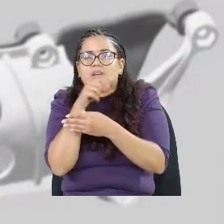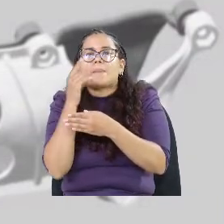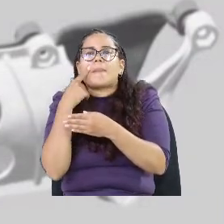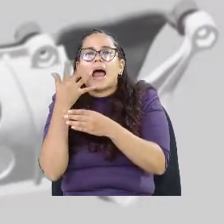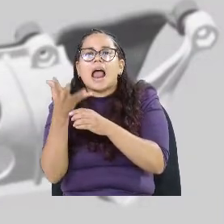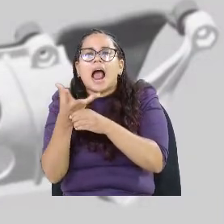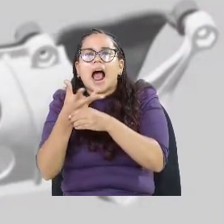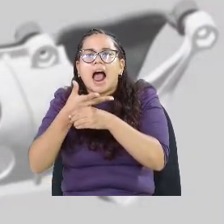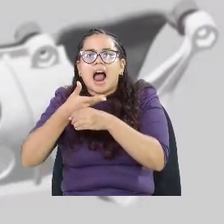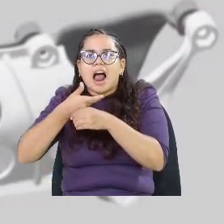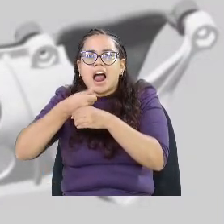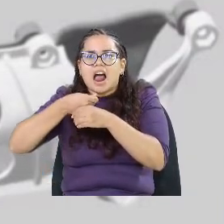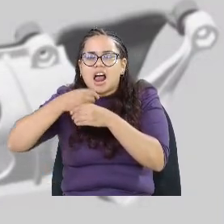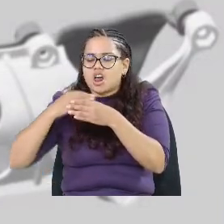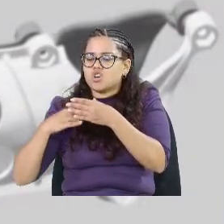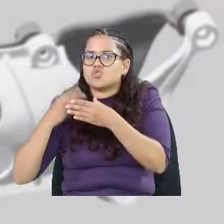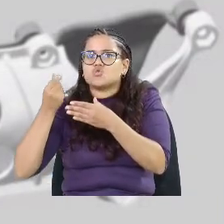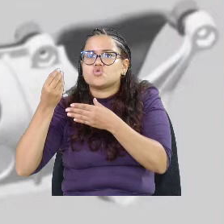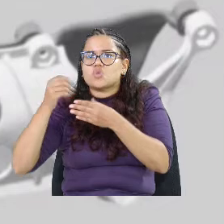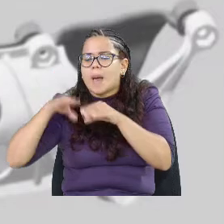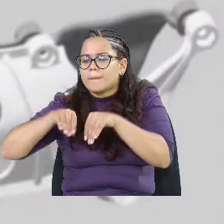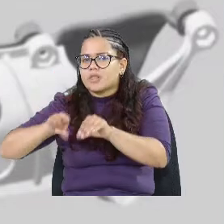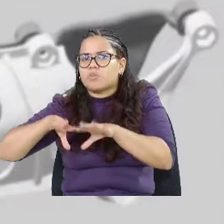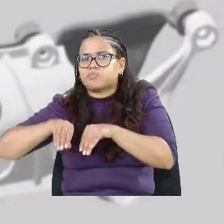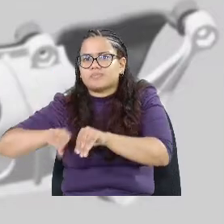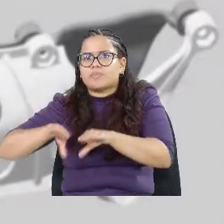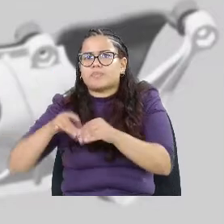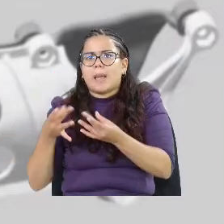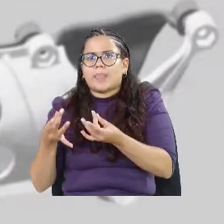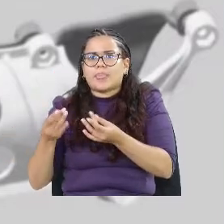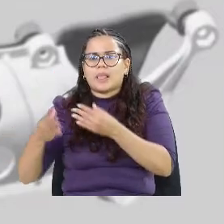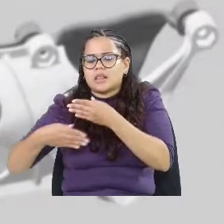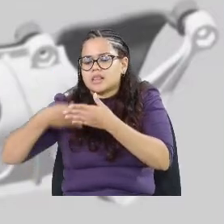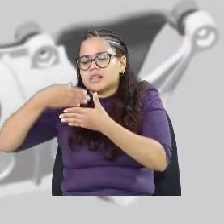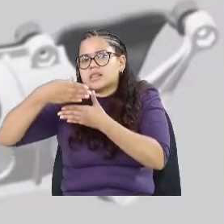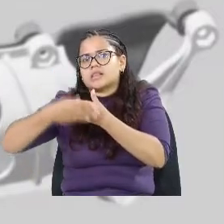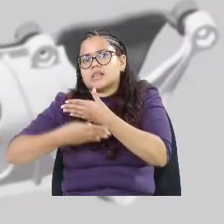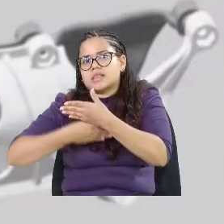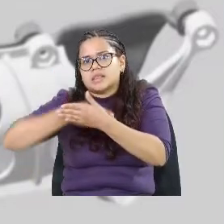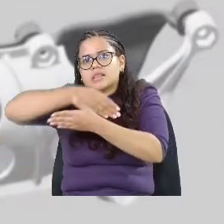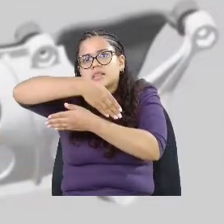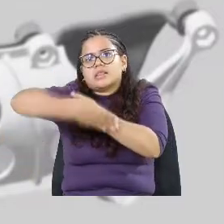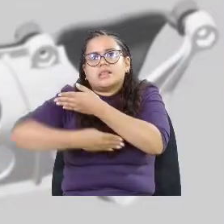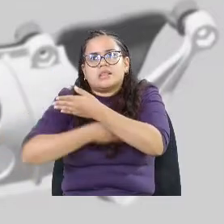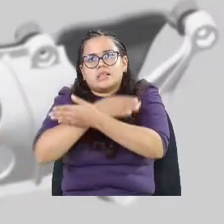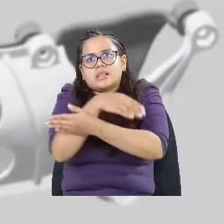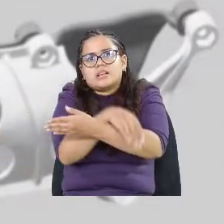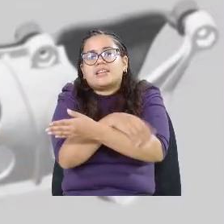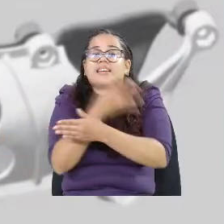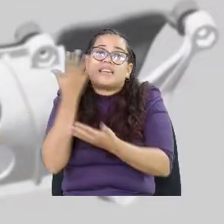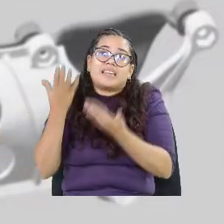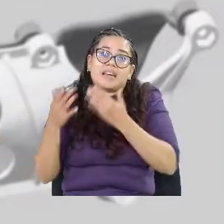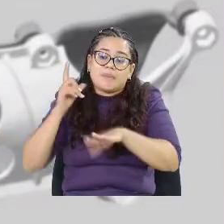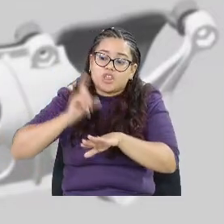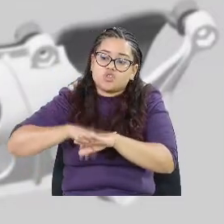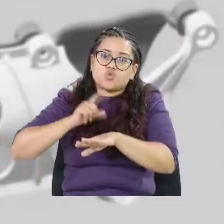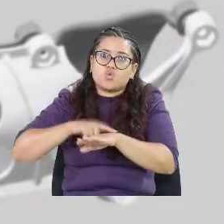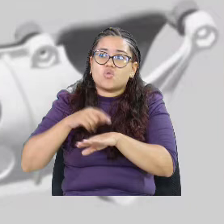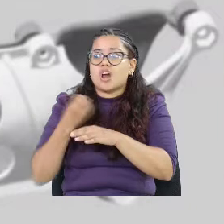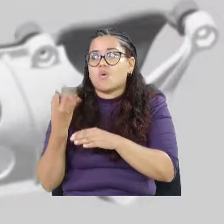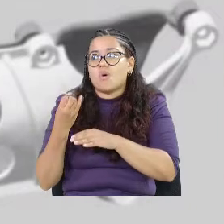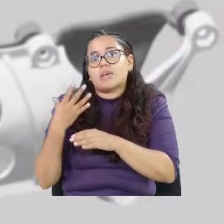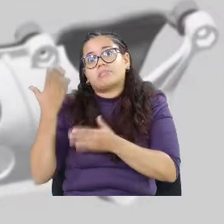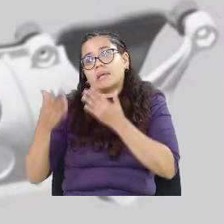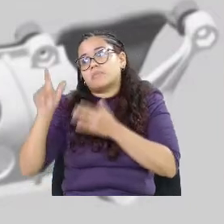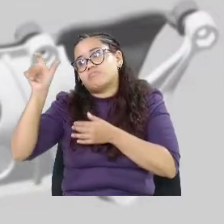artesanal. Eh, la duración del proceso varía según la experiencia del